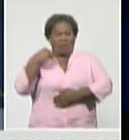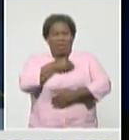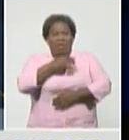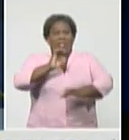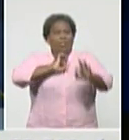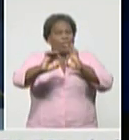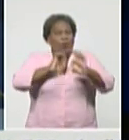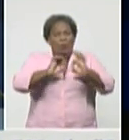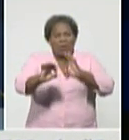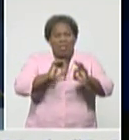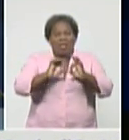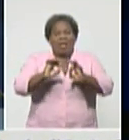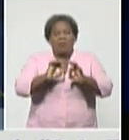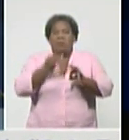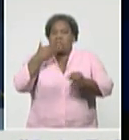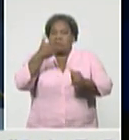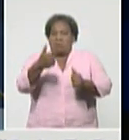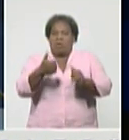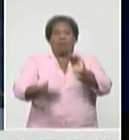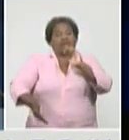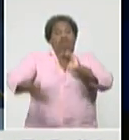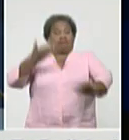porque se pueda recuperar.